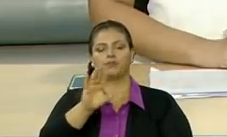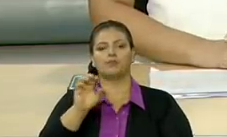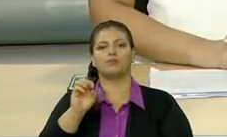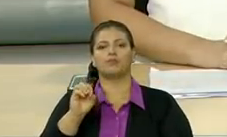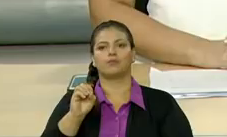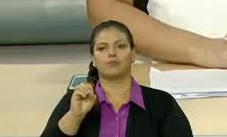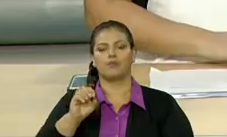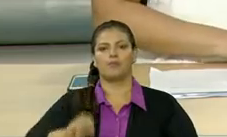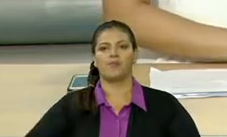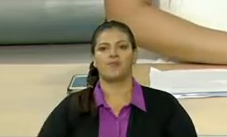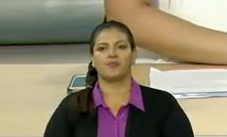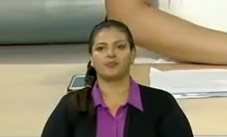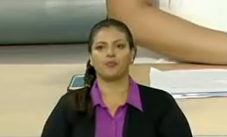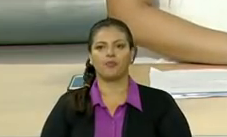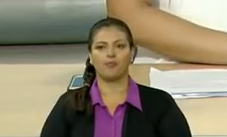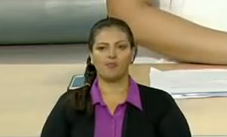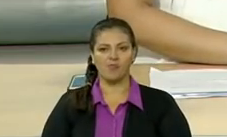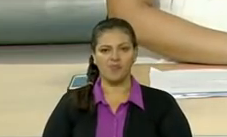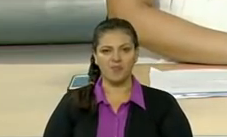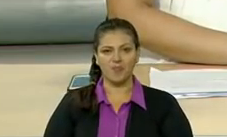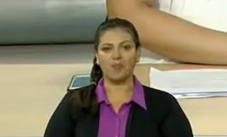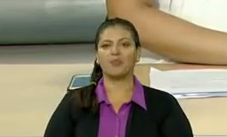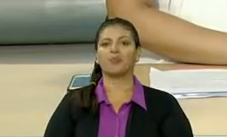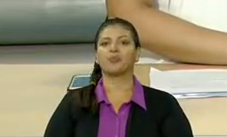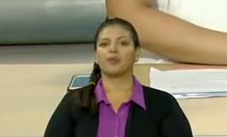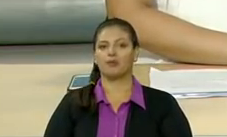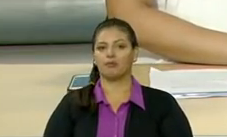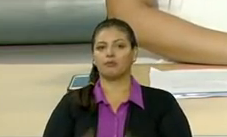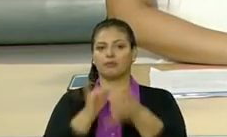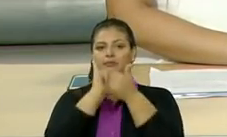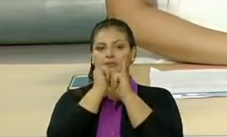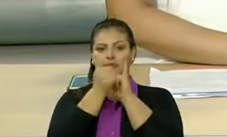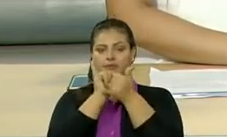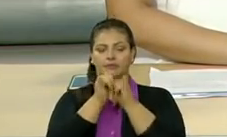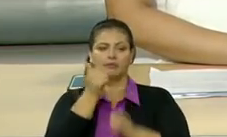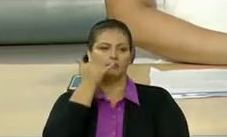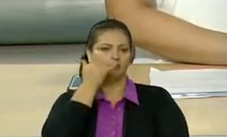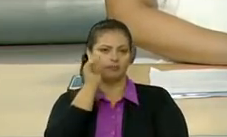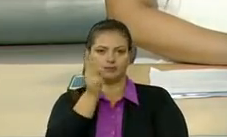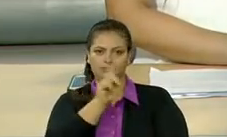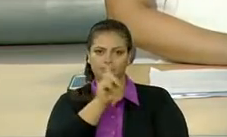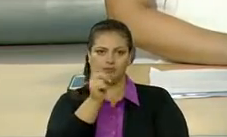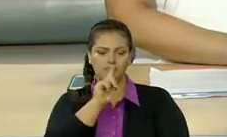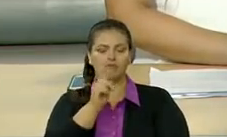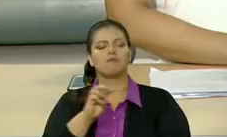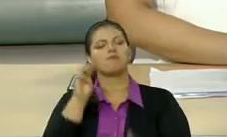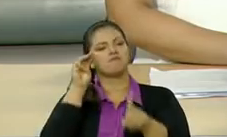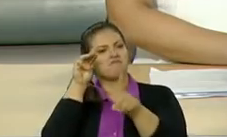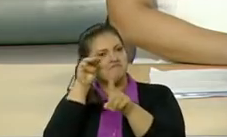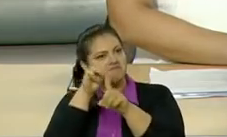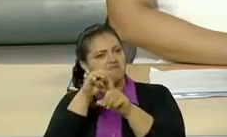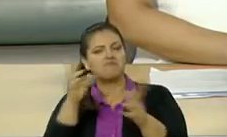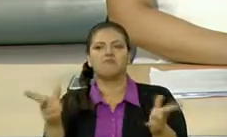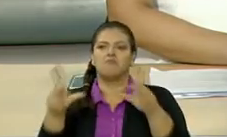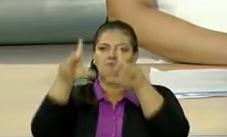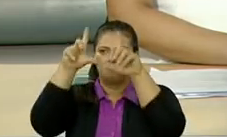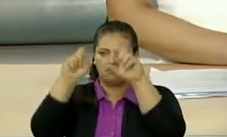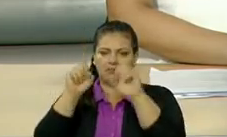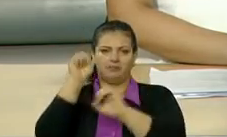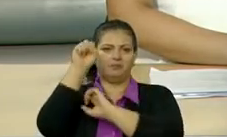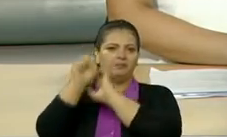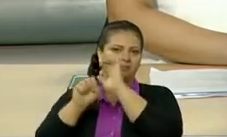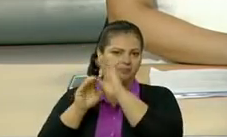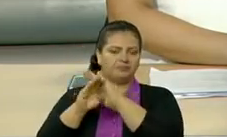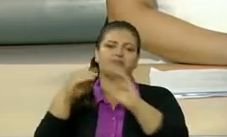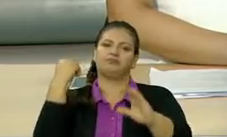096-958-5650. Recordándoles que el teléfono celular es solamente para WhatsApp, para enviar videos, fotos, o la denuncia que ustedes